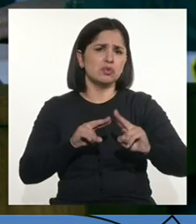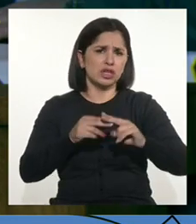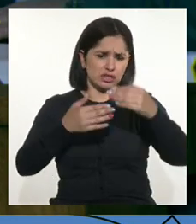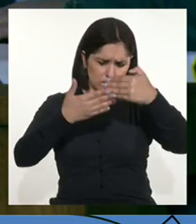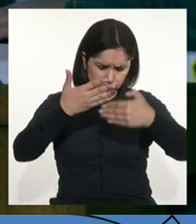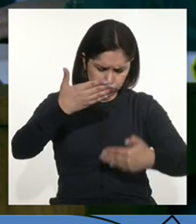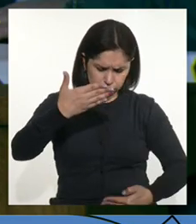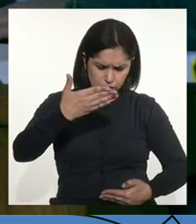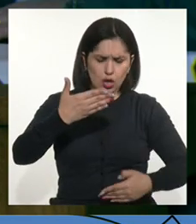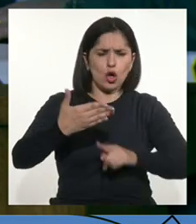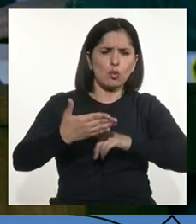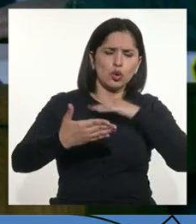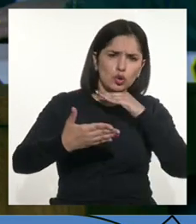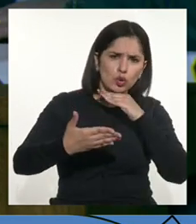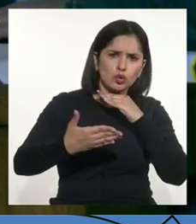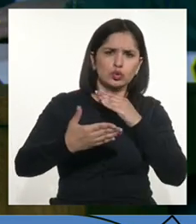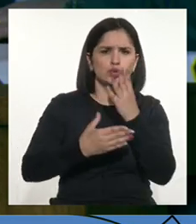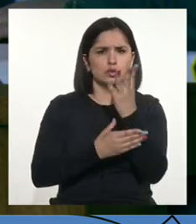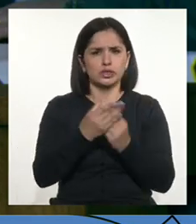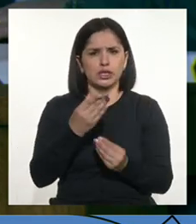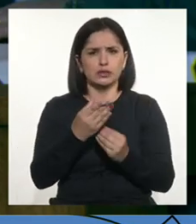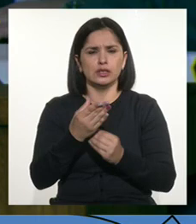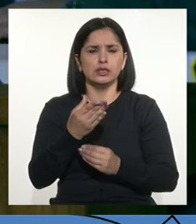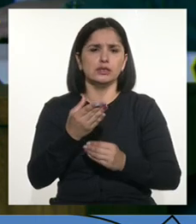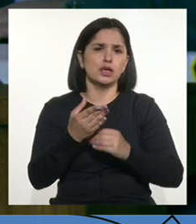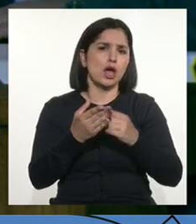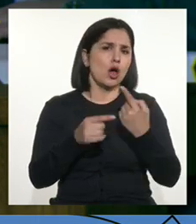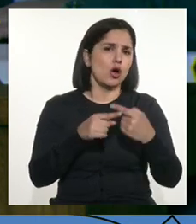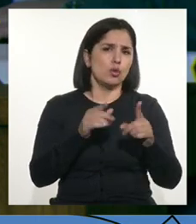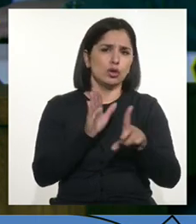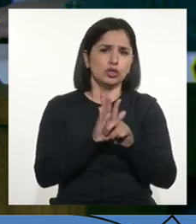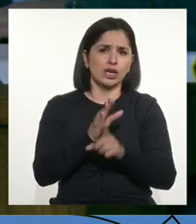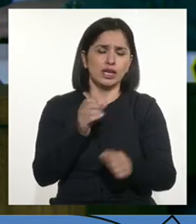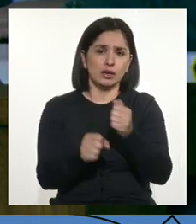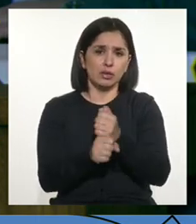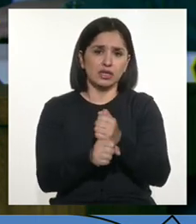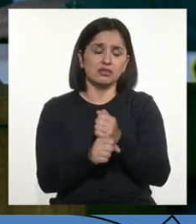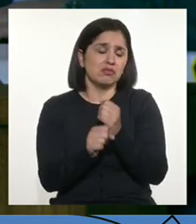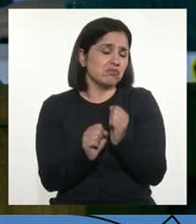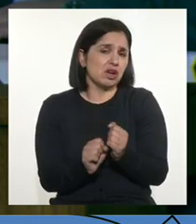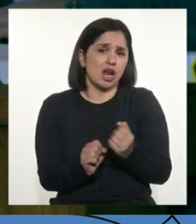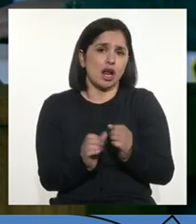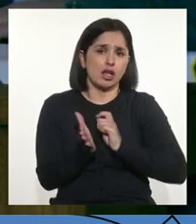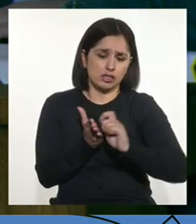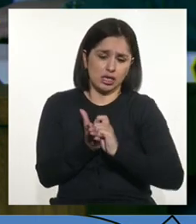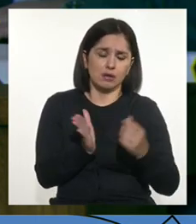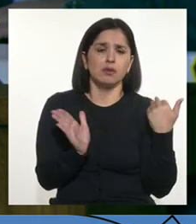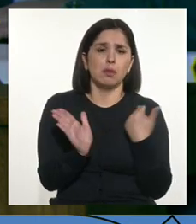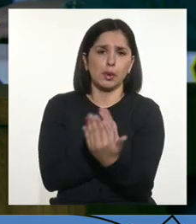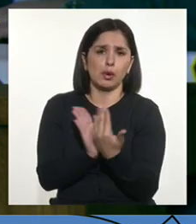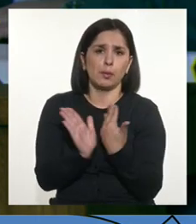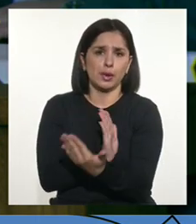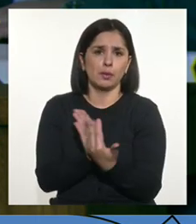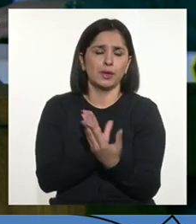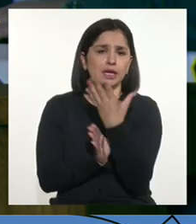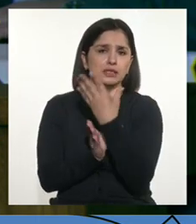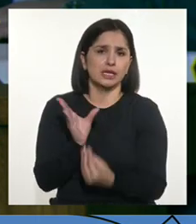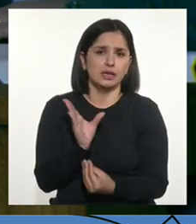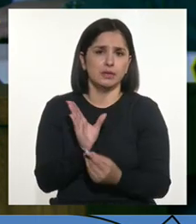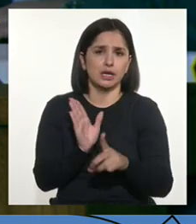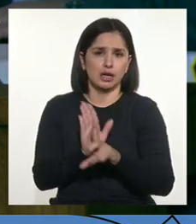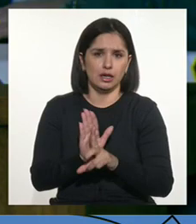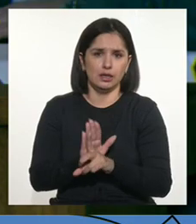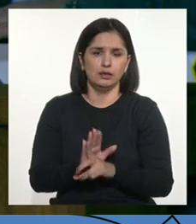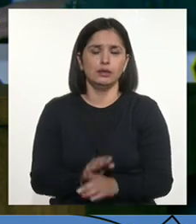tácitamente derogadas deben hacer expresamente derogadas y creo que la forma la cual simplemente el proyecto no hace más que reforzar el presidencialismo que existe en